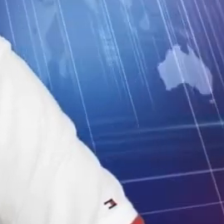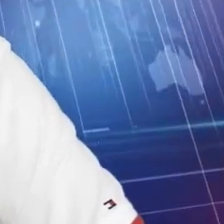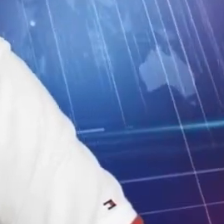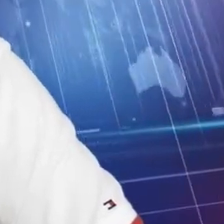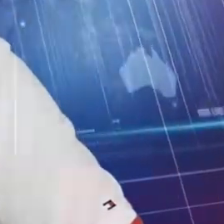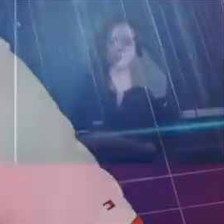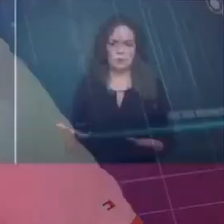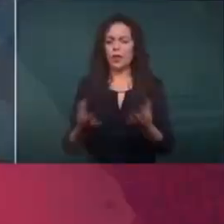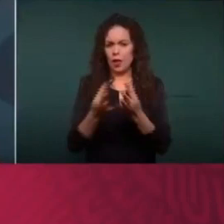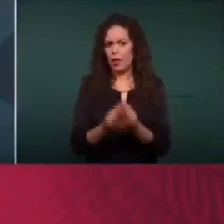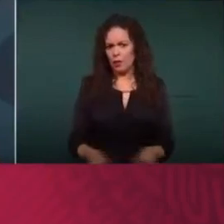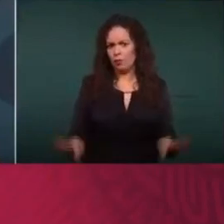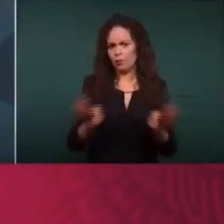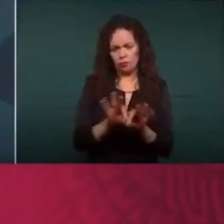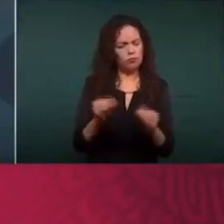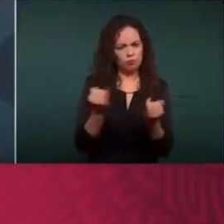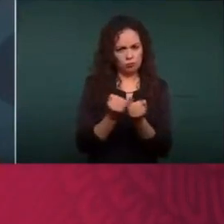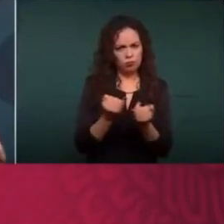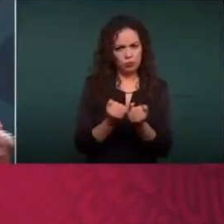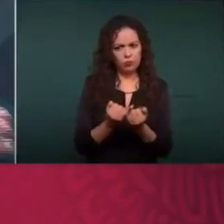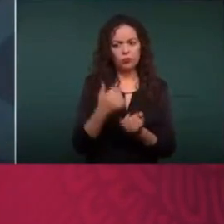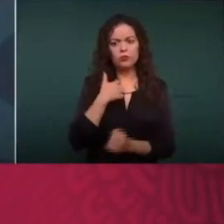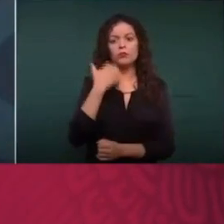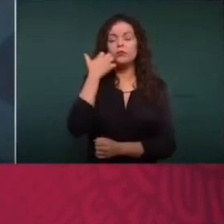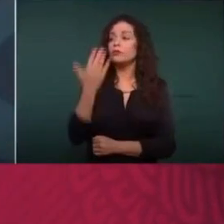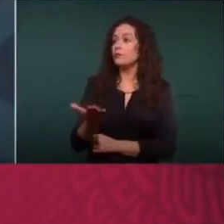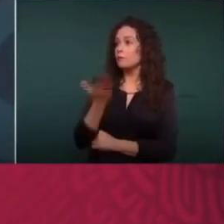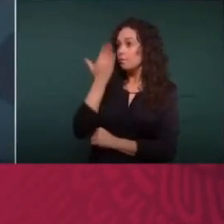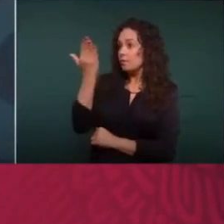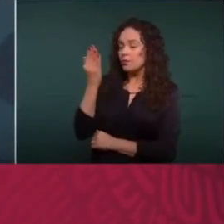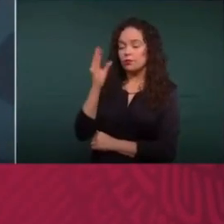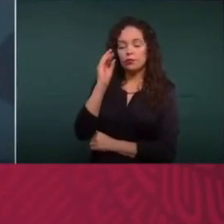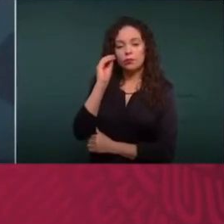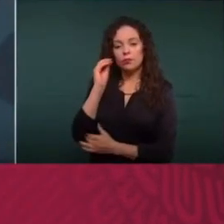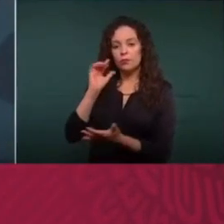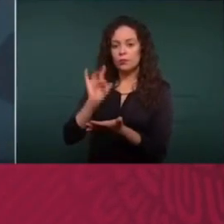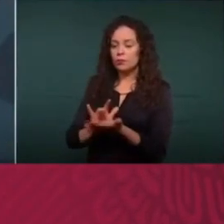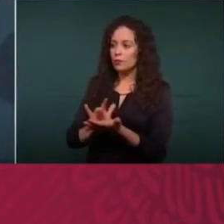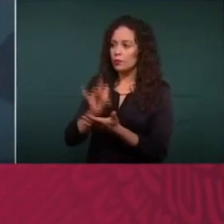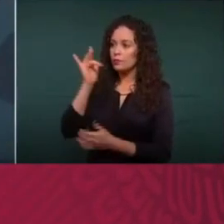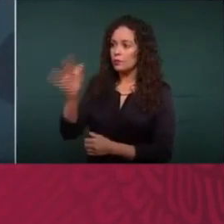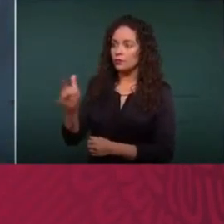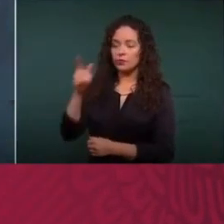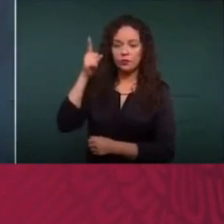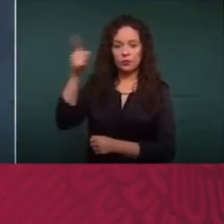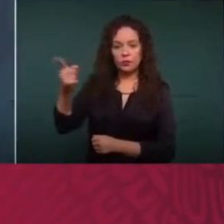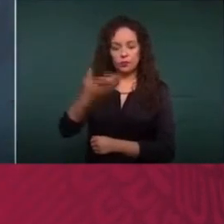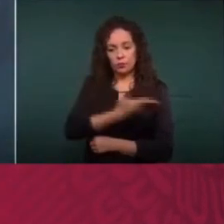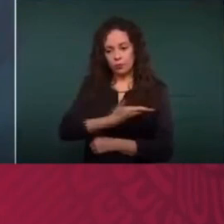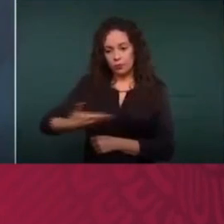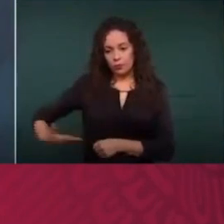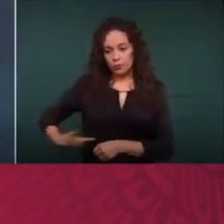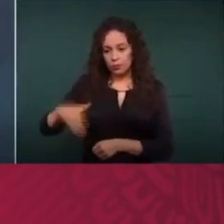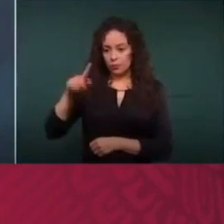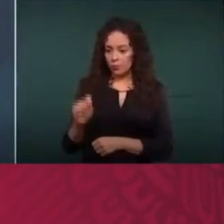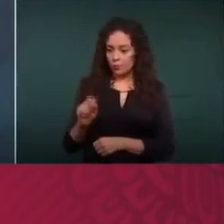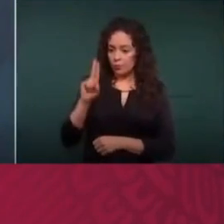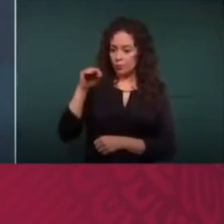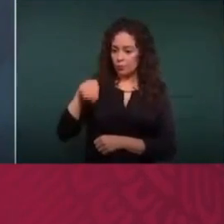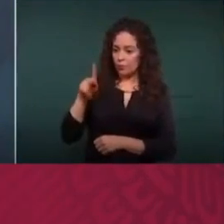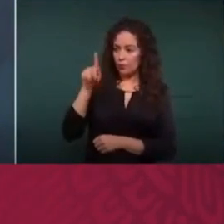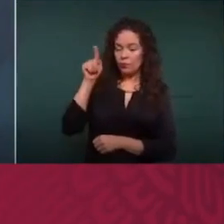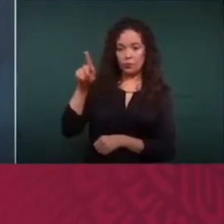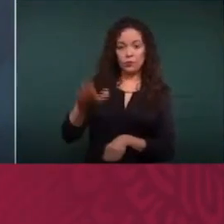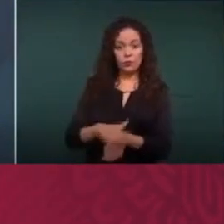escucharlo. Quiero ir a agradecer al gobierno de Estados Unidos, al presidente Trump en particular, por